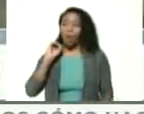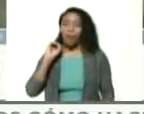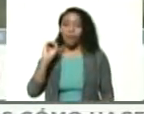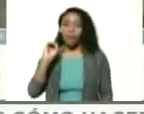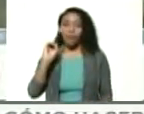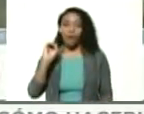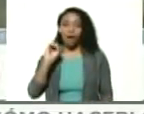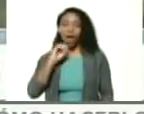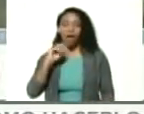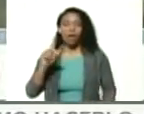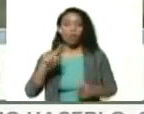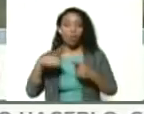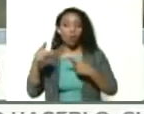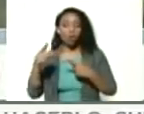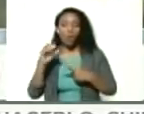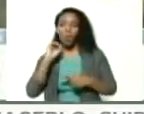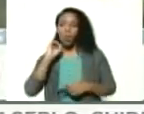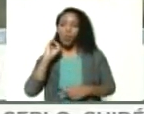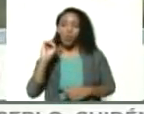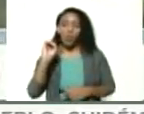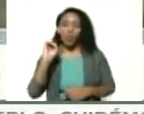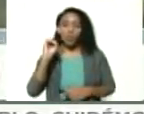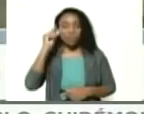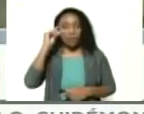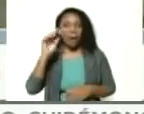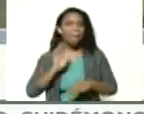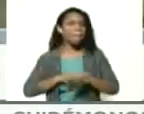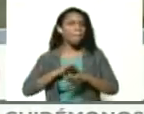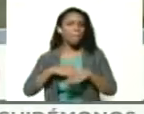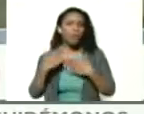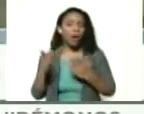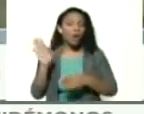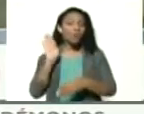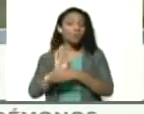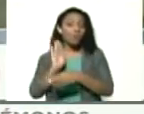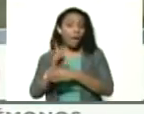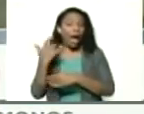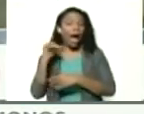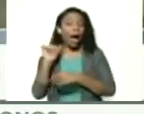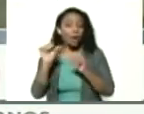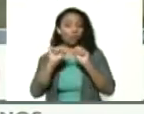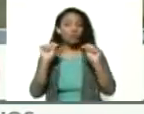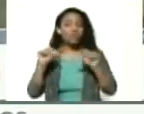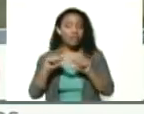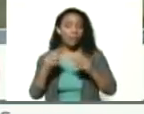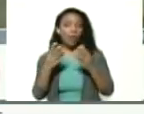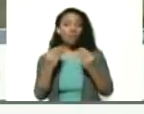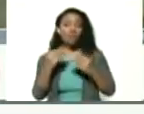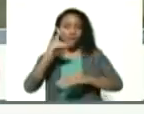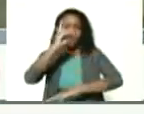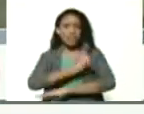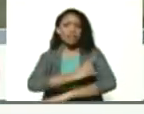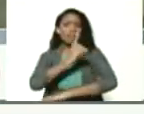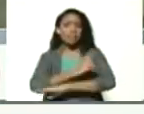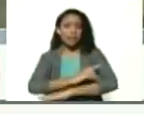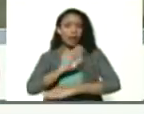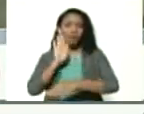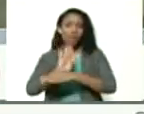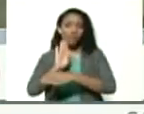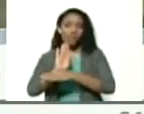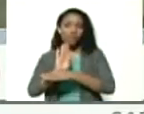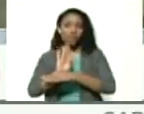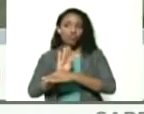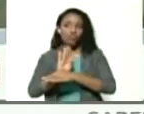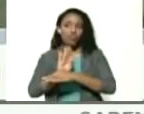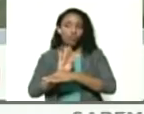Vietnam cero casos por día. Porque se cuidan, tienen un sistema de mucha disciplina y cuidado.